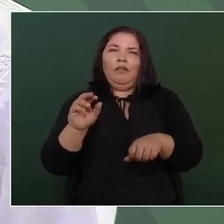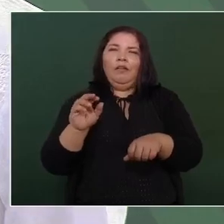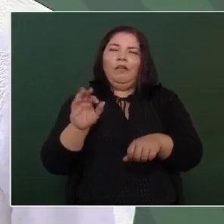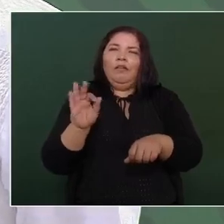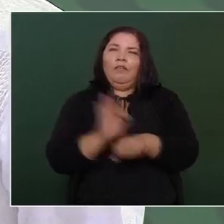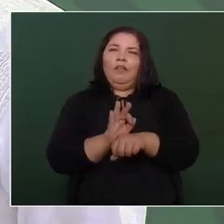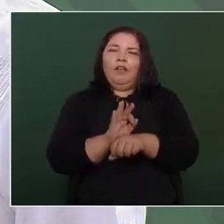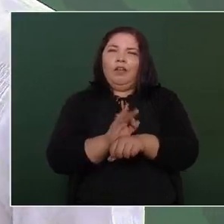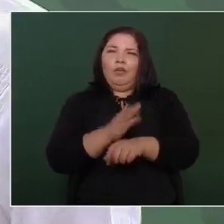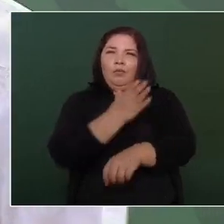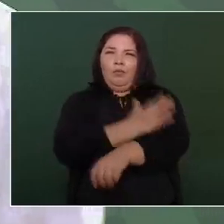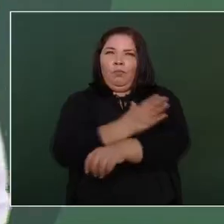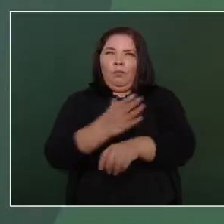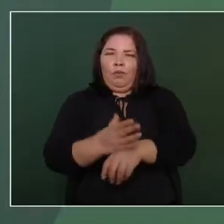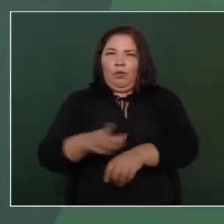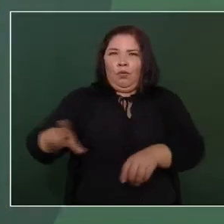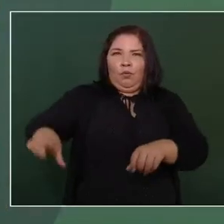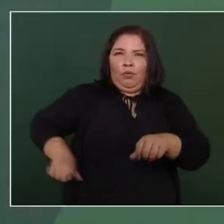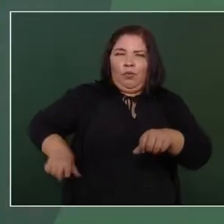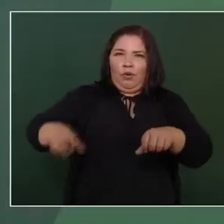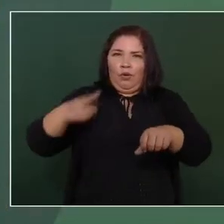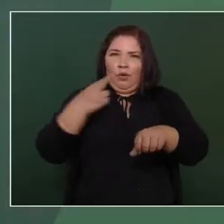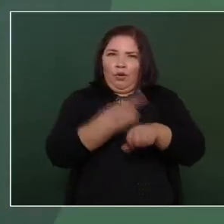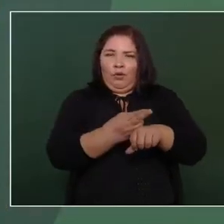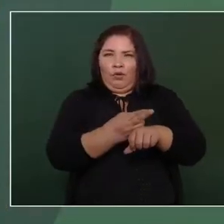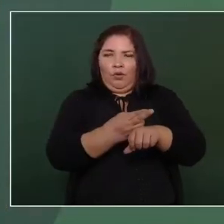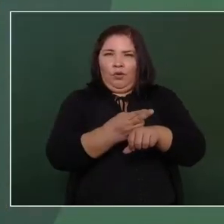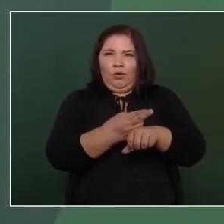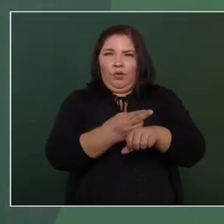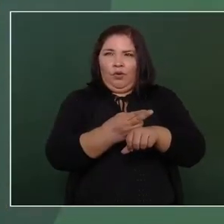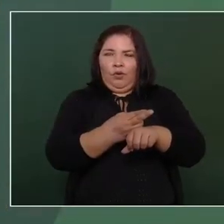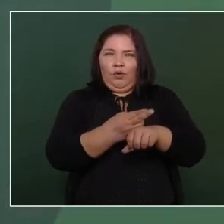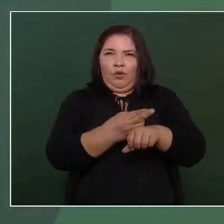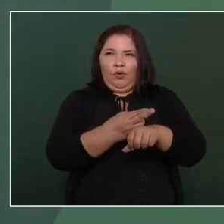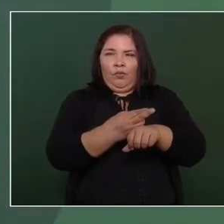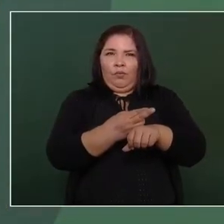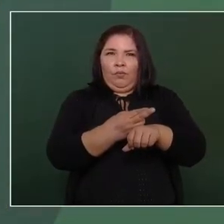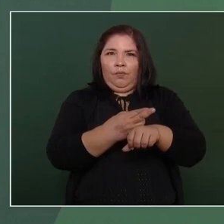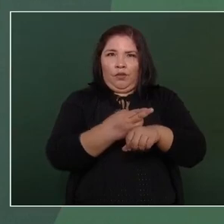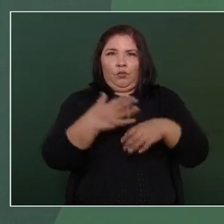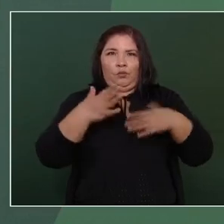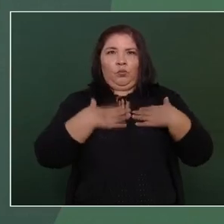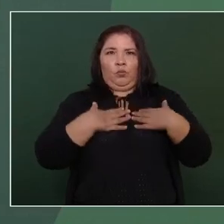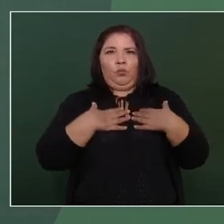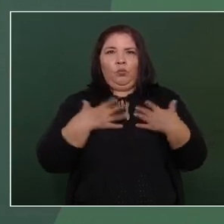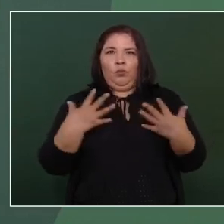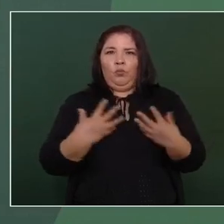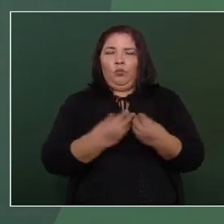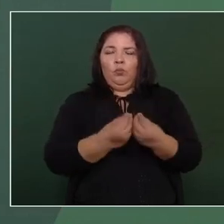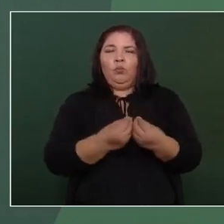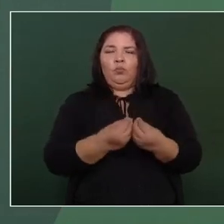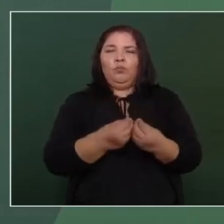del gobernador y en mi compañía.